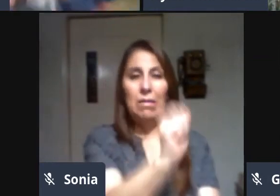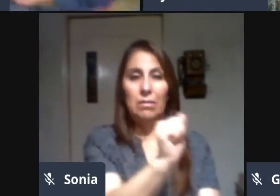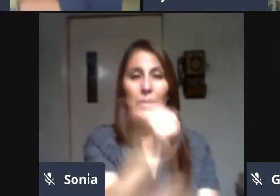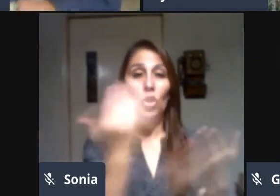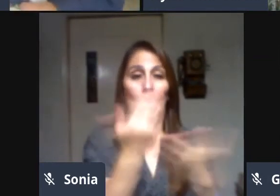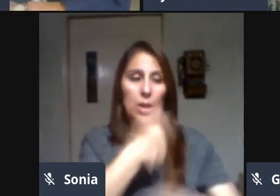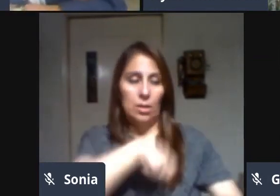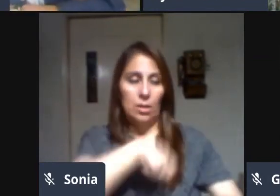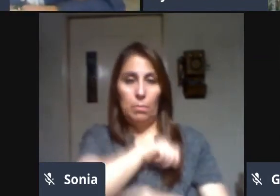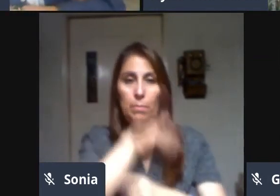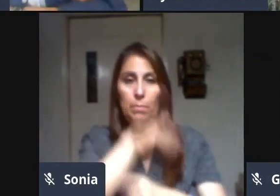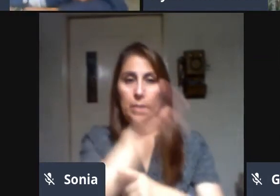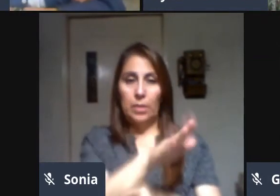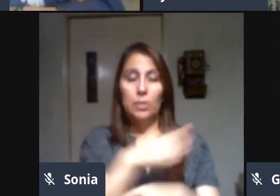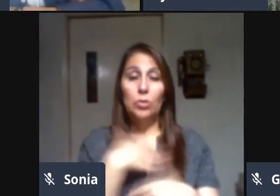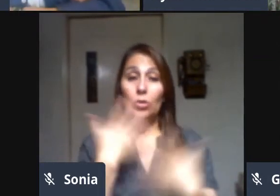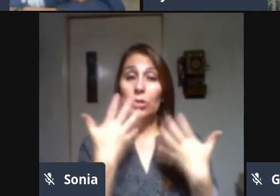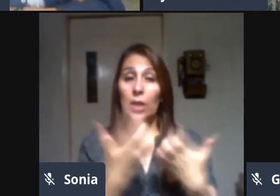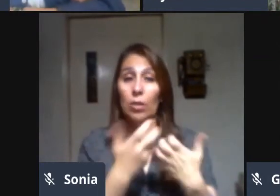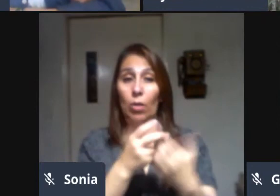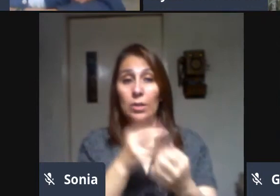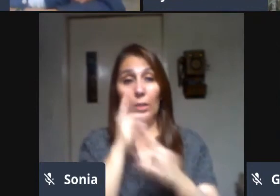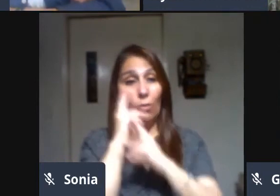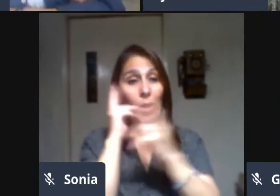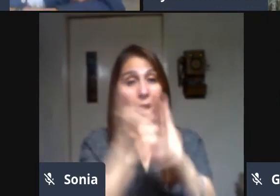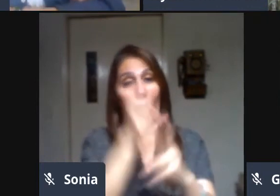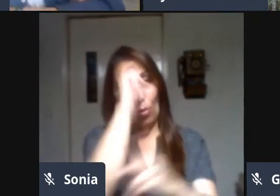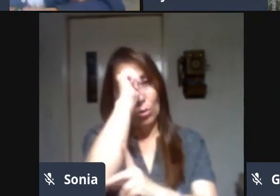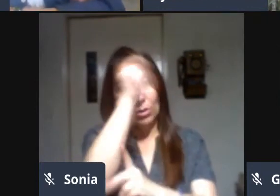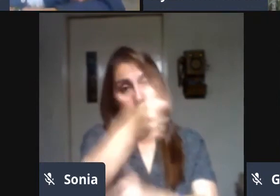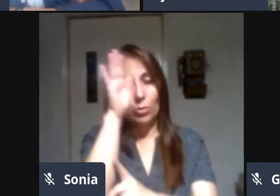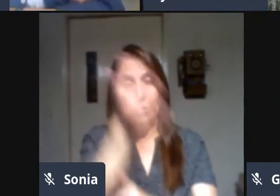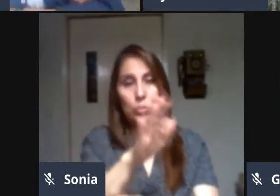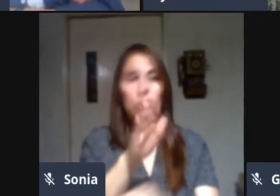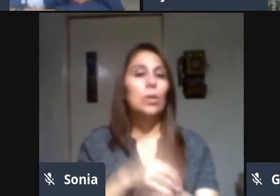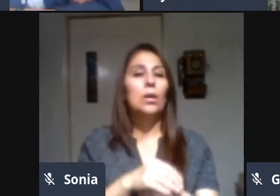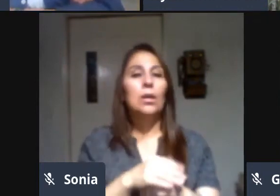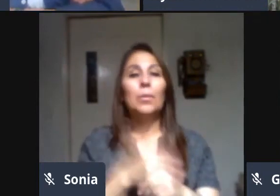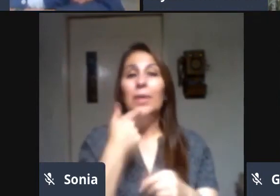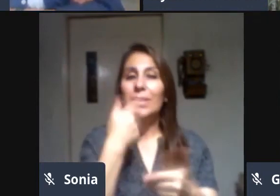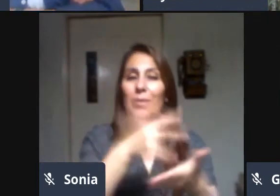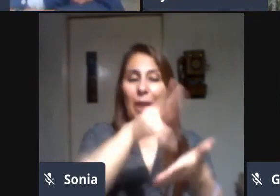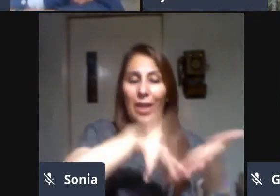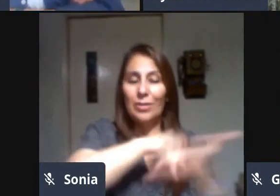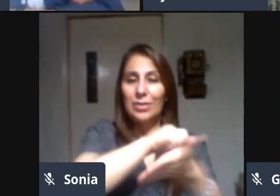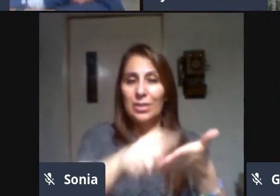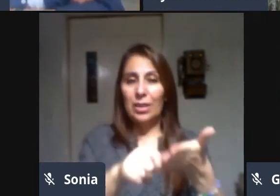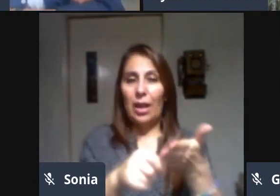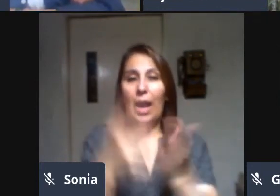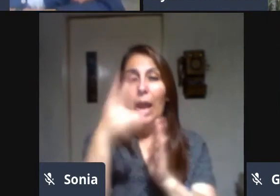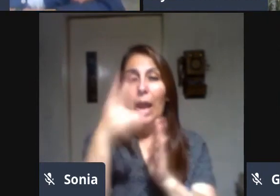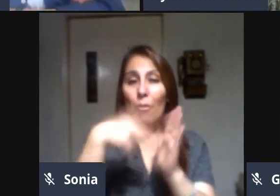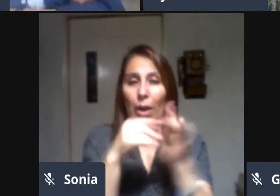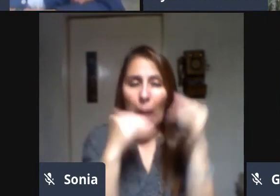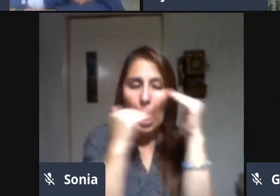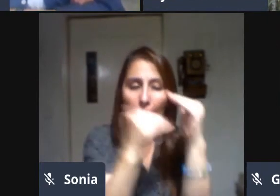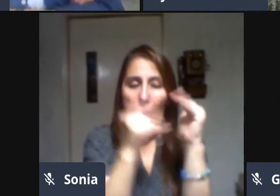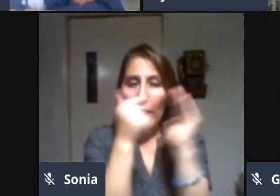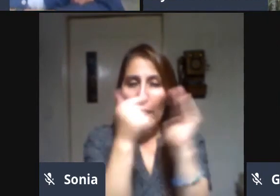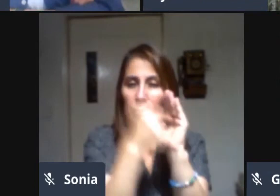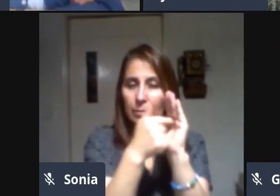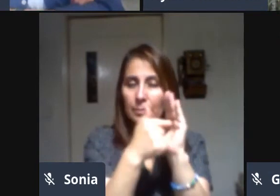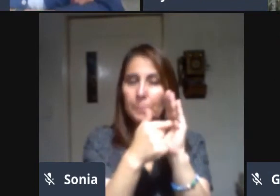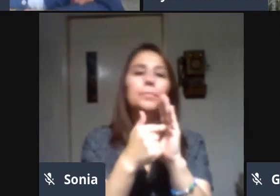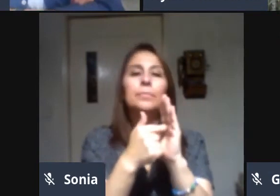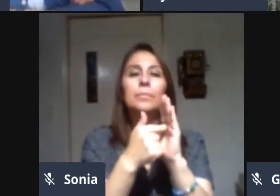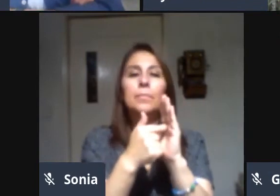hacerle un homenaje y quiero como estamos hablando de lectura y escritura leerles un pequeño fragmento de ese de ese